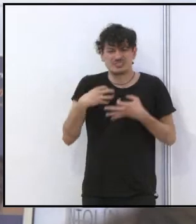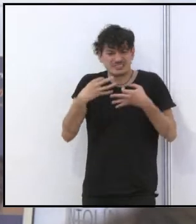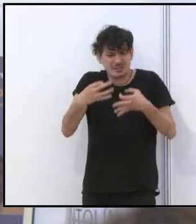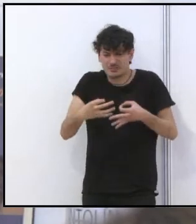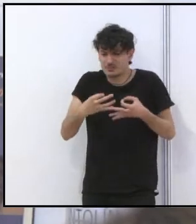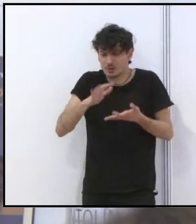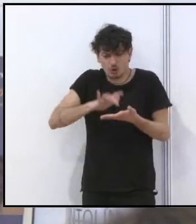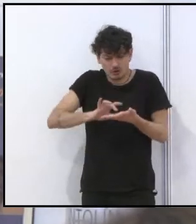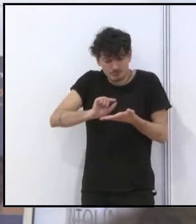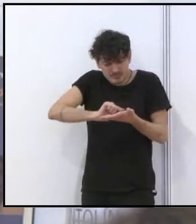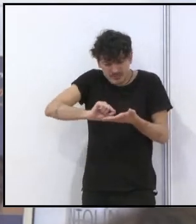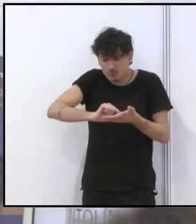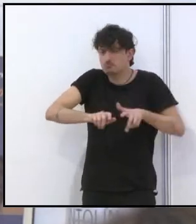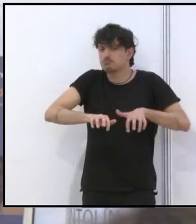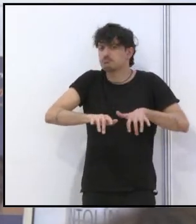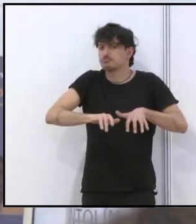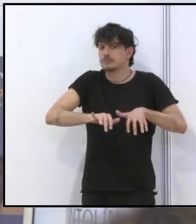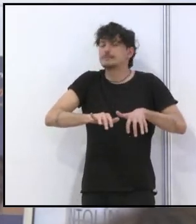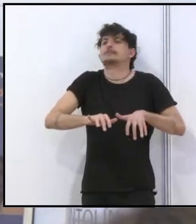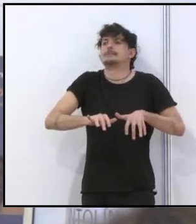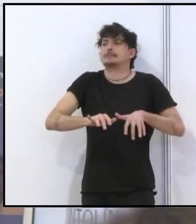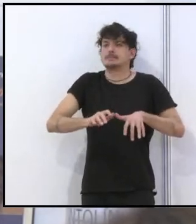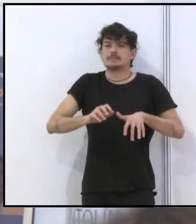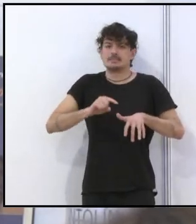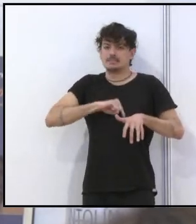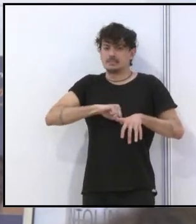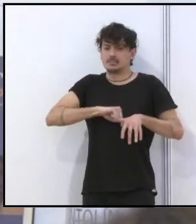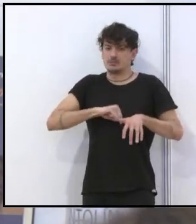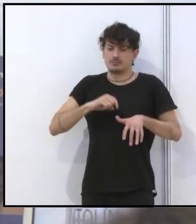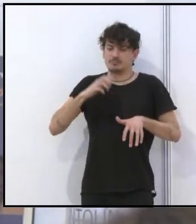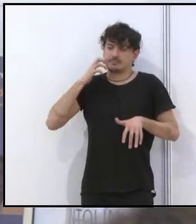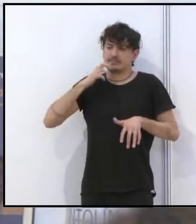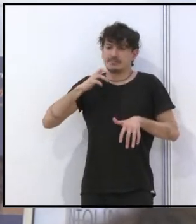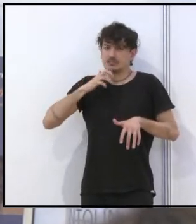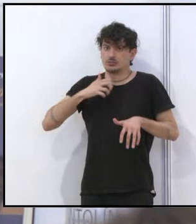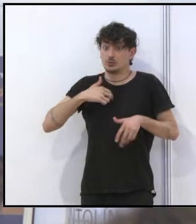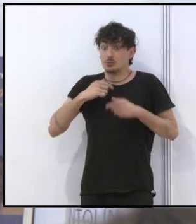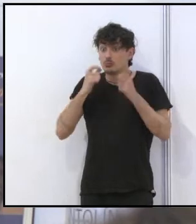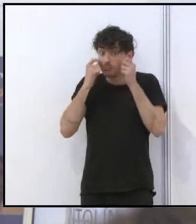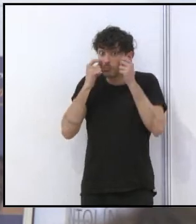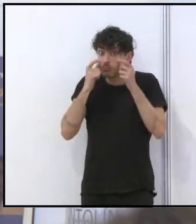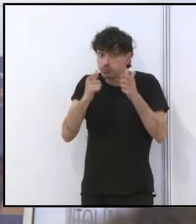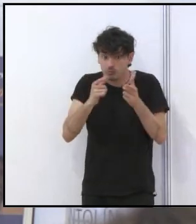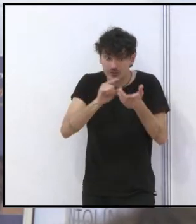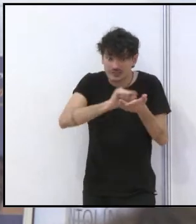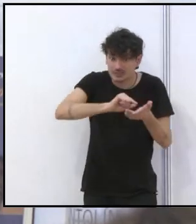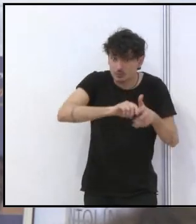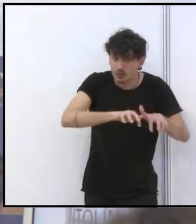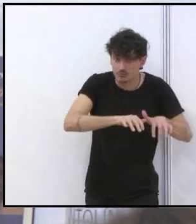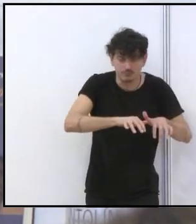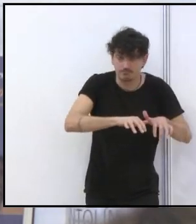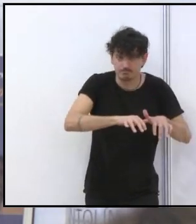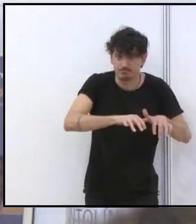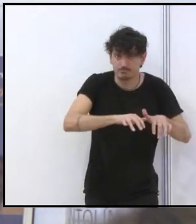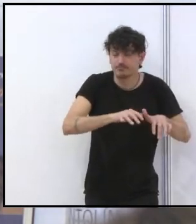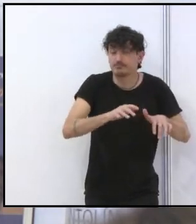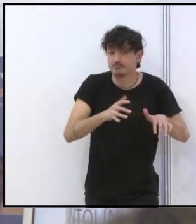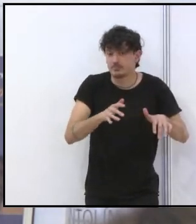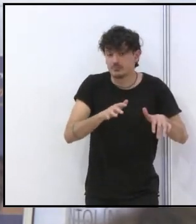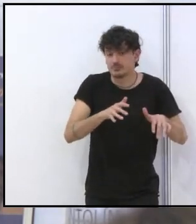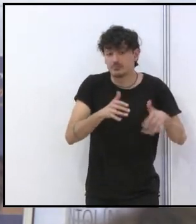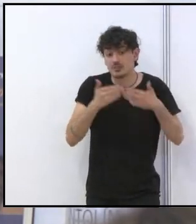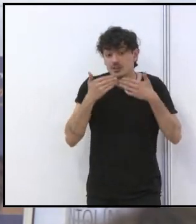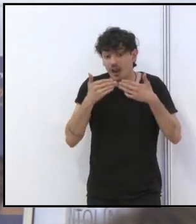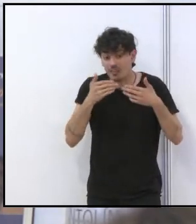escribo, he sido plenamente consciente de ella, no en la escritura, sino a través de la